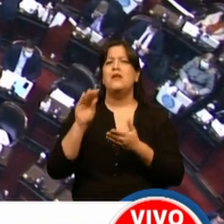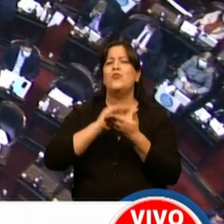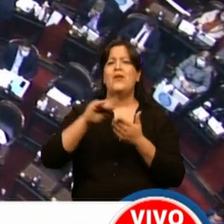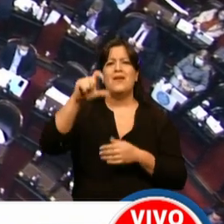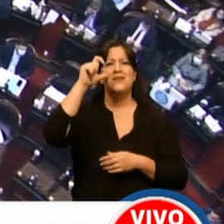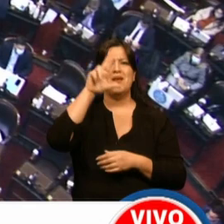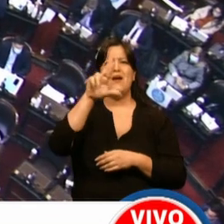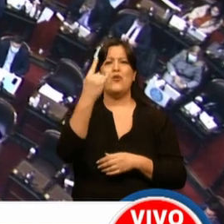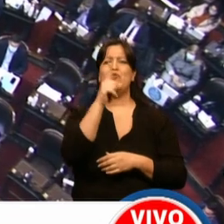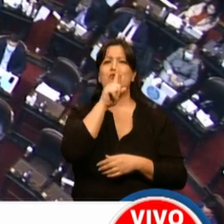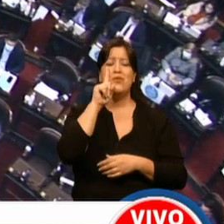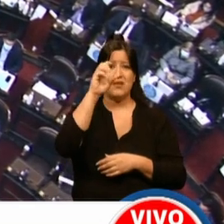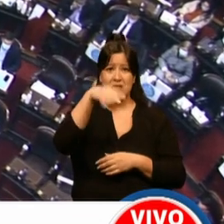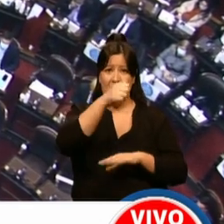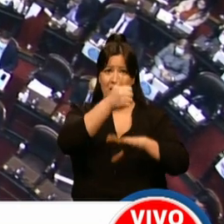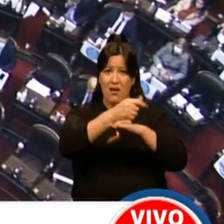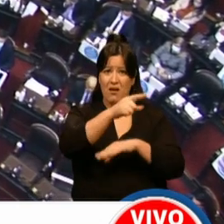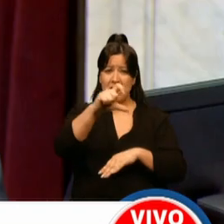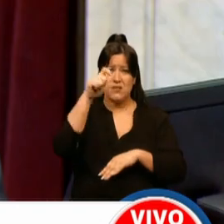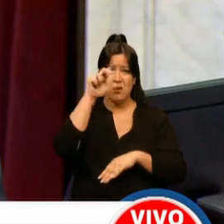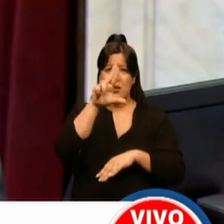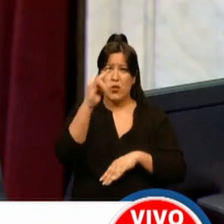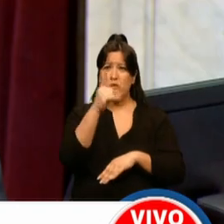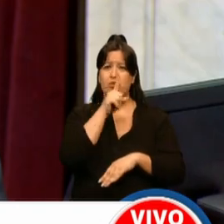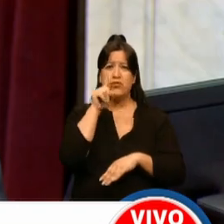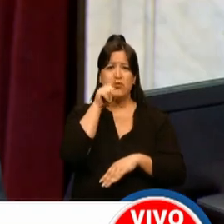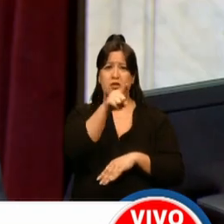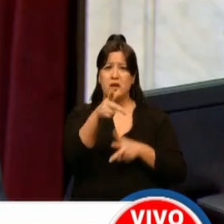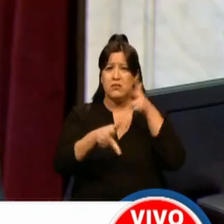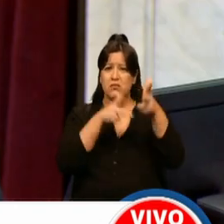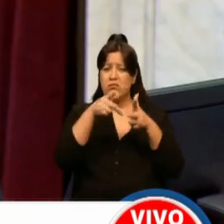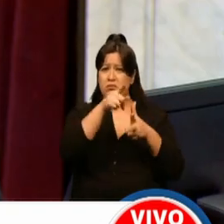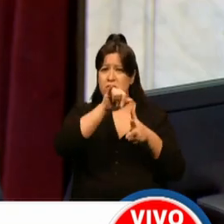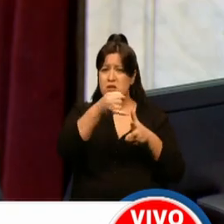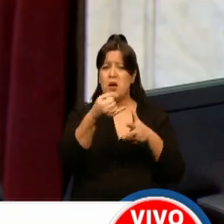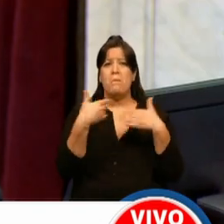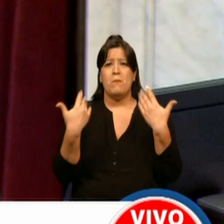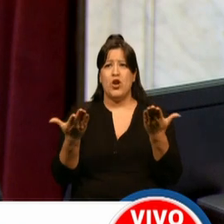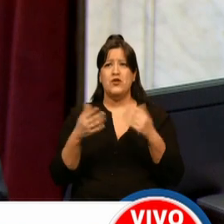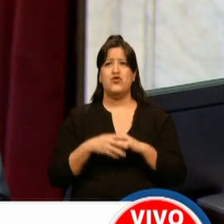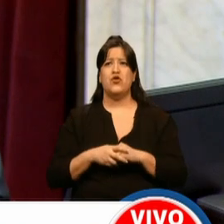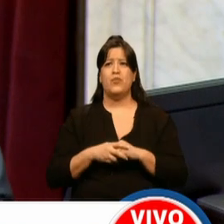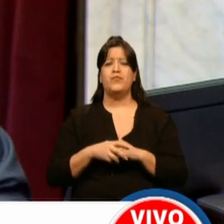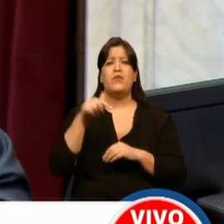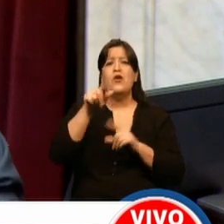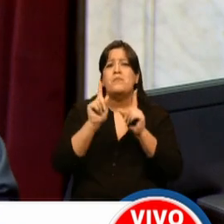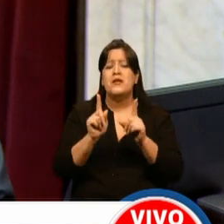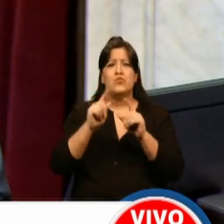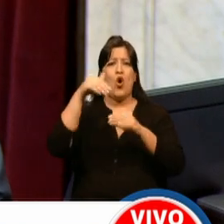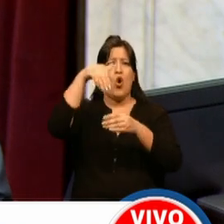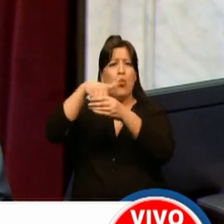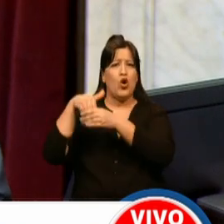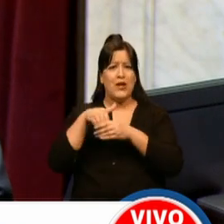rutina se encuentra presente en el reciento a la hora de hacer ejercicio del uso de la palabra por lo tanto casera así como para la